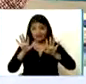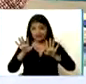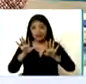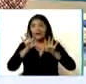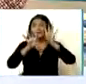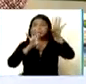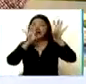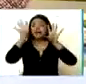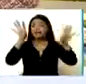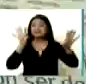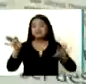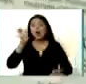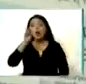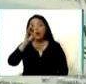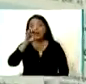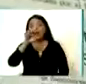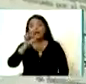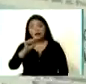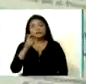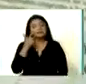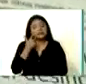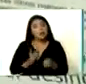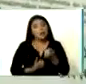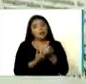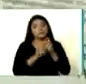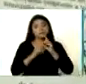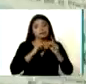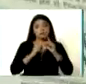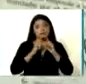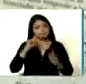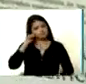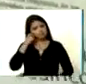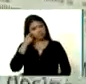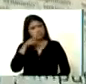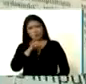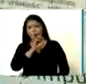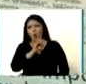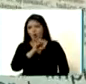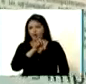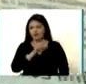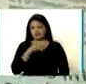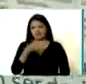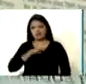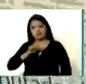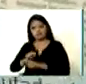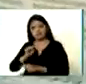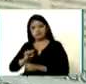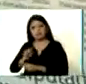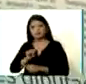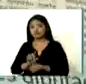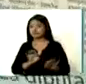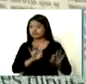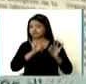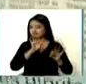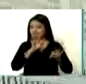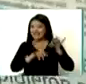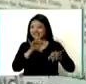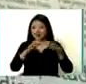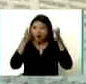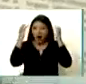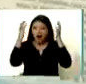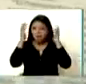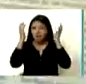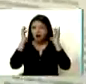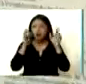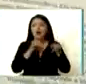OEA estudian apoyar el diálogo. Hay que recordar que la OEA tenía una actitud algo hostil, precisamente su secretario Almagro, que ha sido el